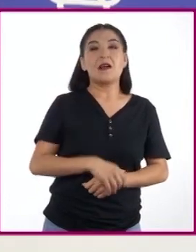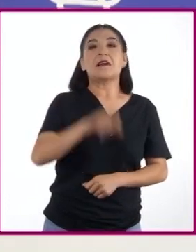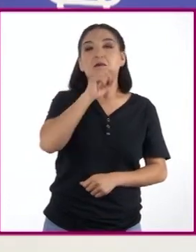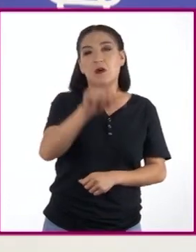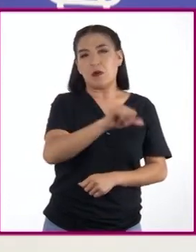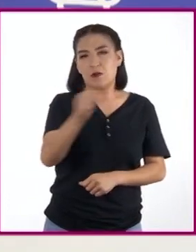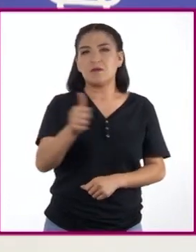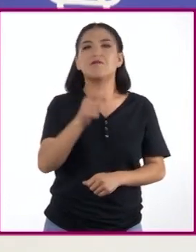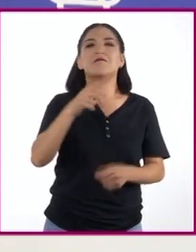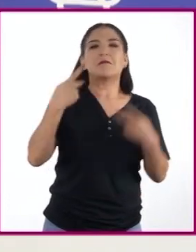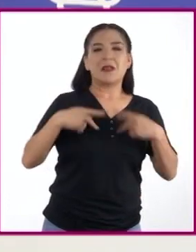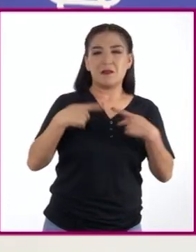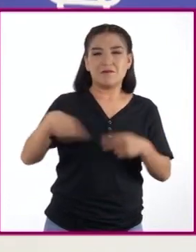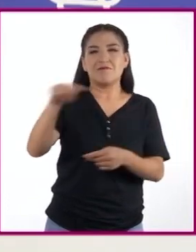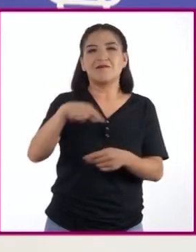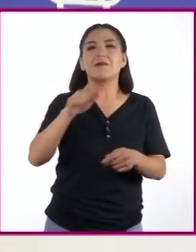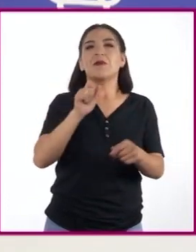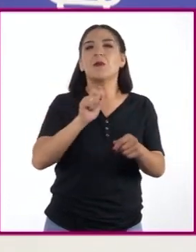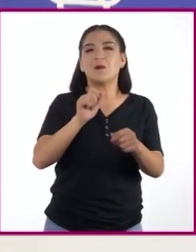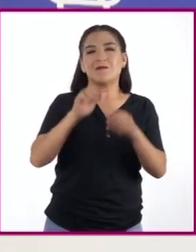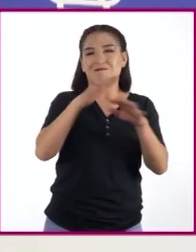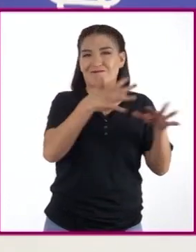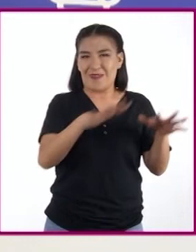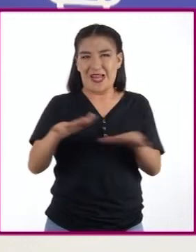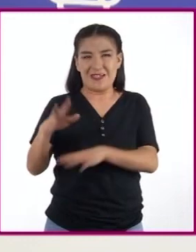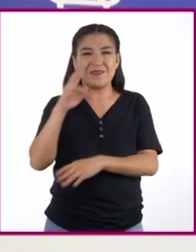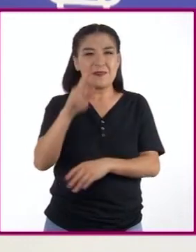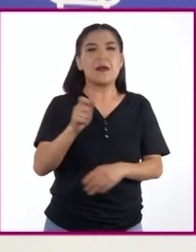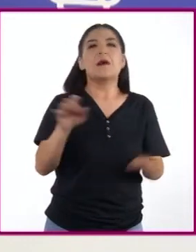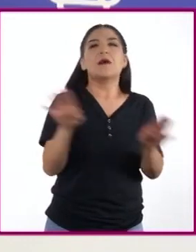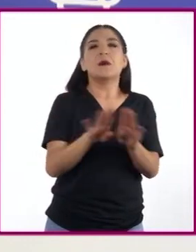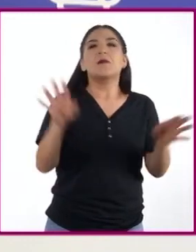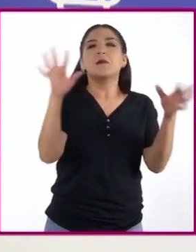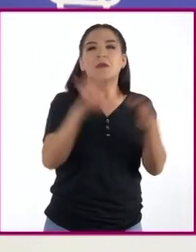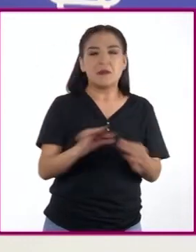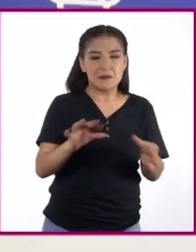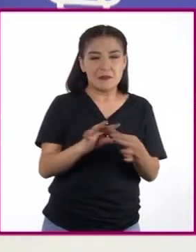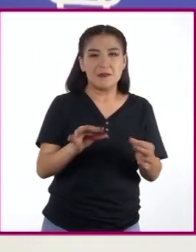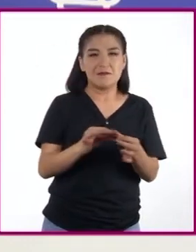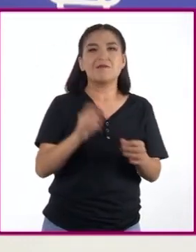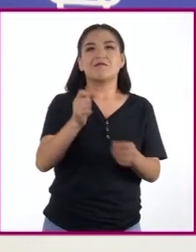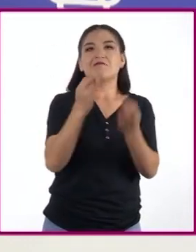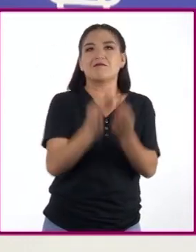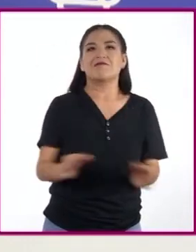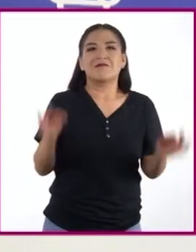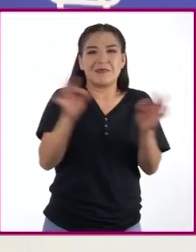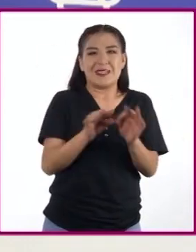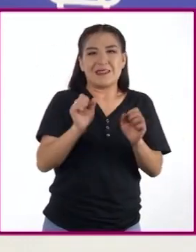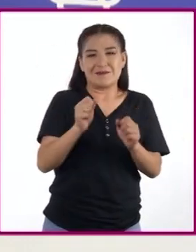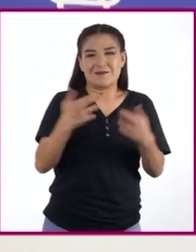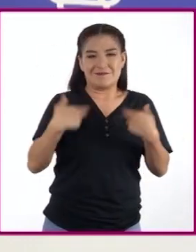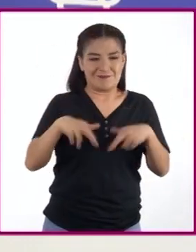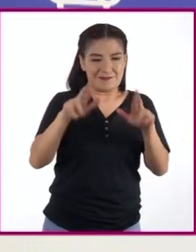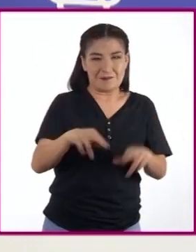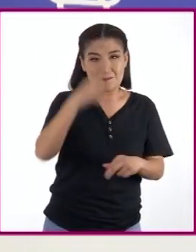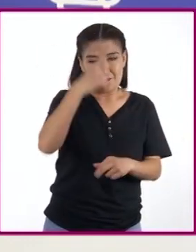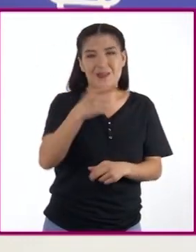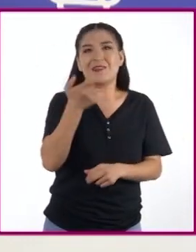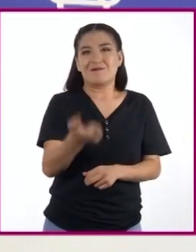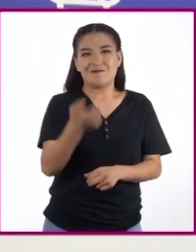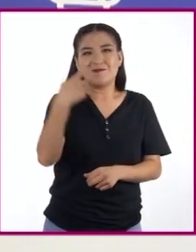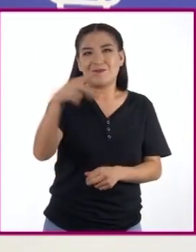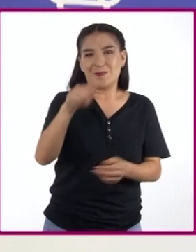los encomenderos del puerto, quienes desempeñaban un papel importante en la economía de